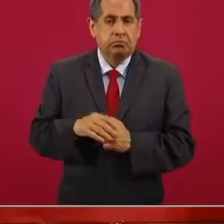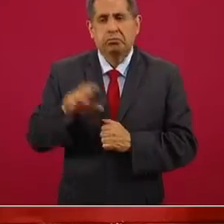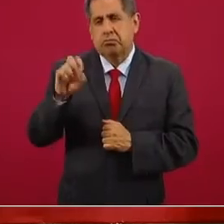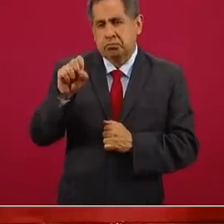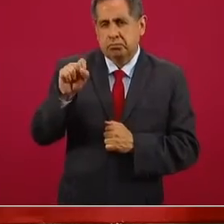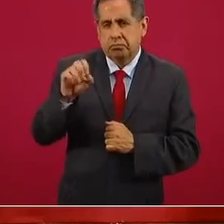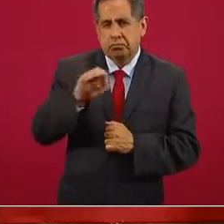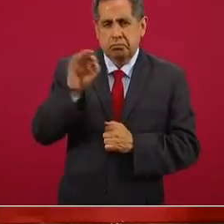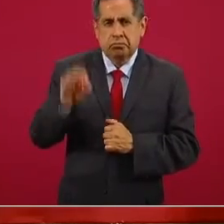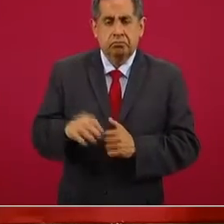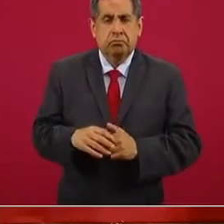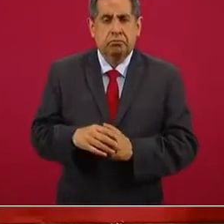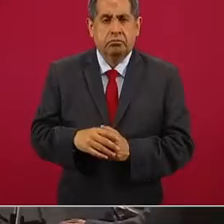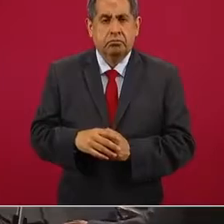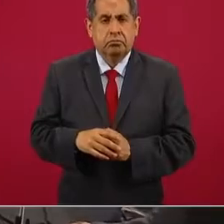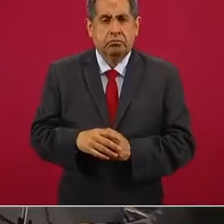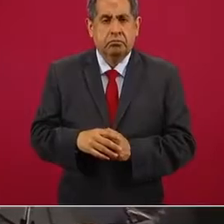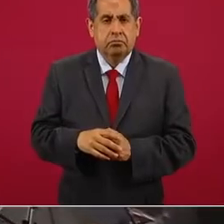60.